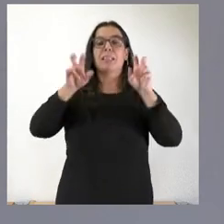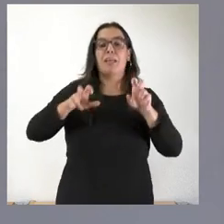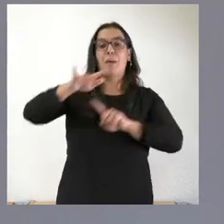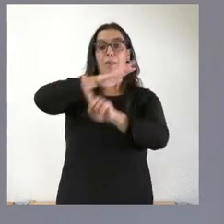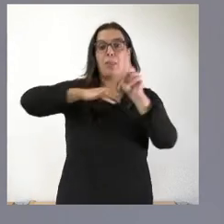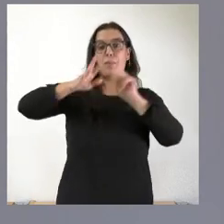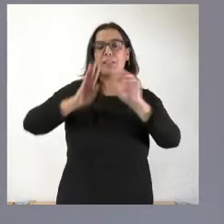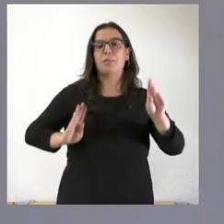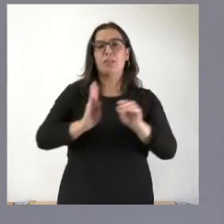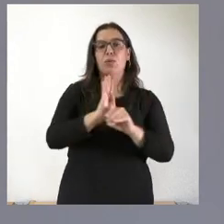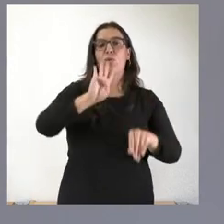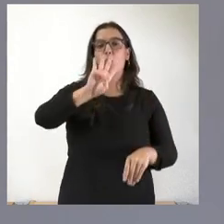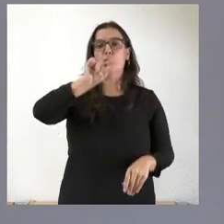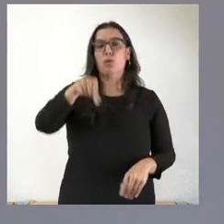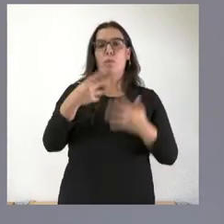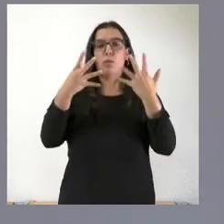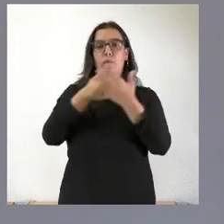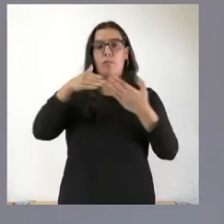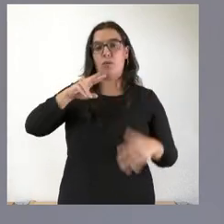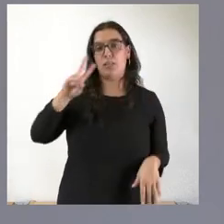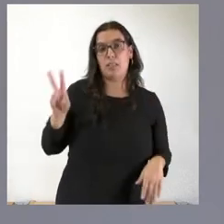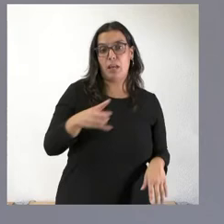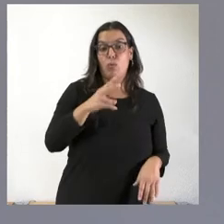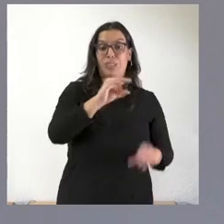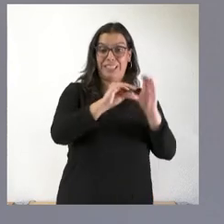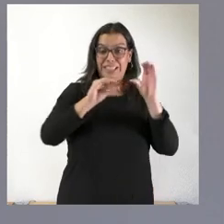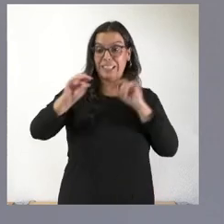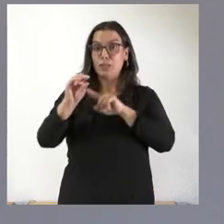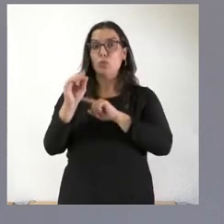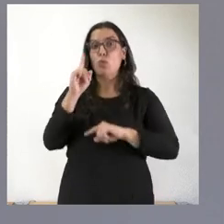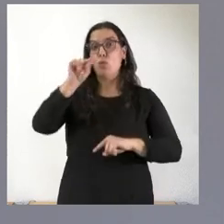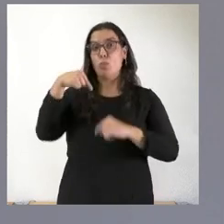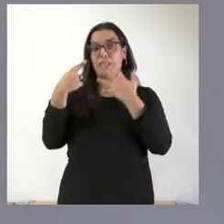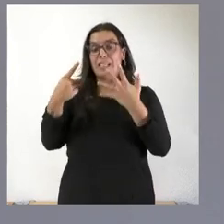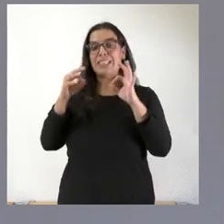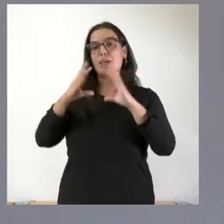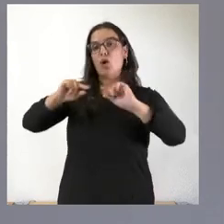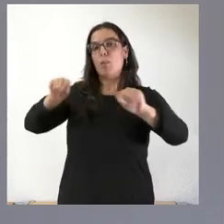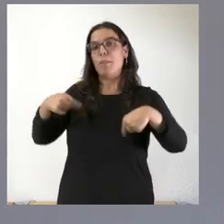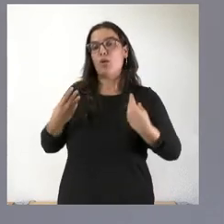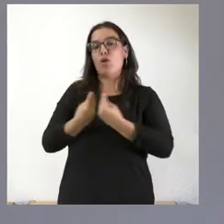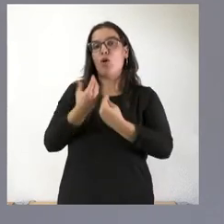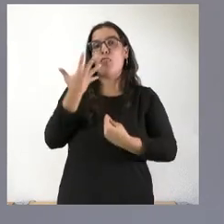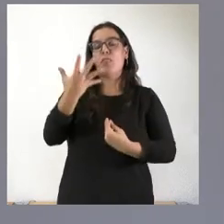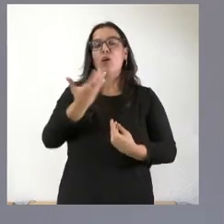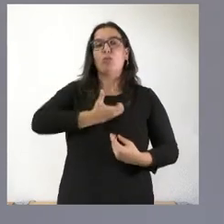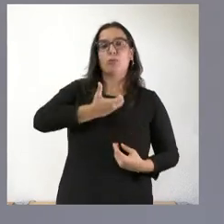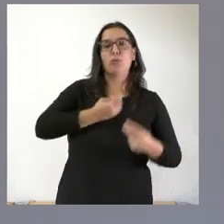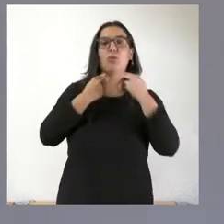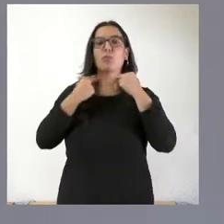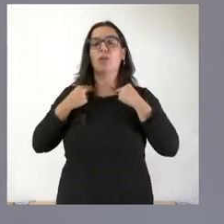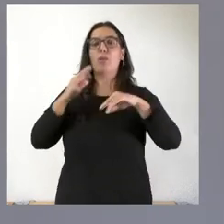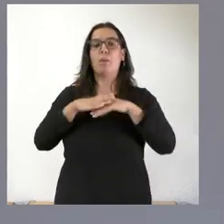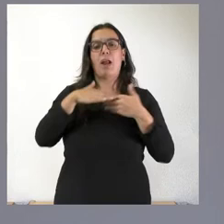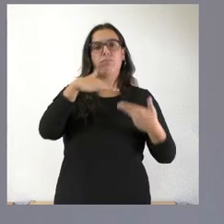de unas inversiones de 4,9 millones de euros, de los cuales 1,6 son convenios con 5 entidades locales para el abastecimiento